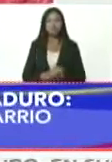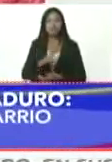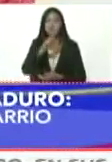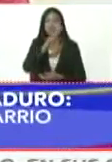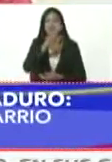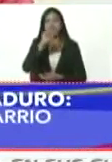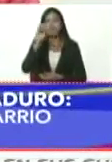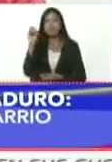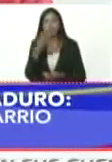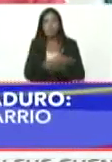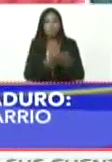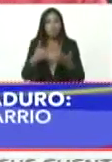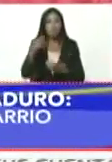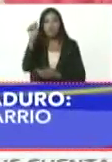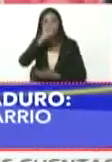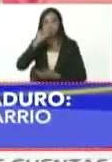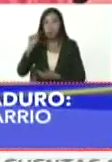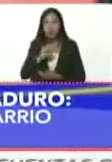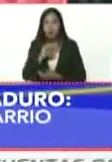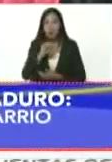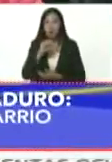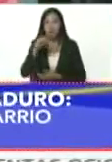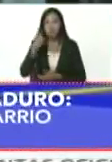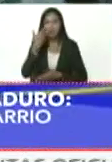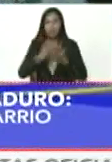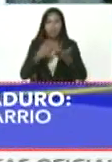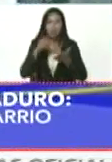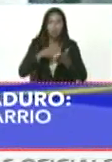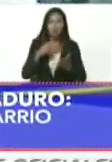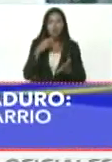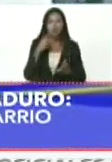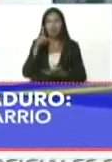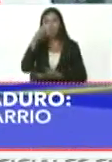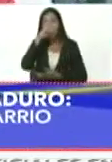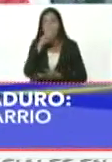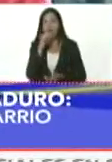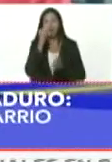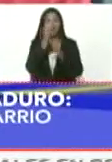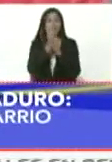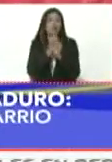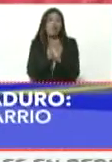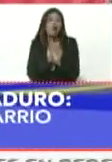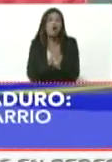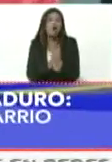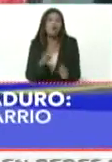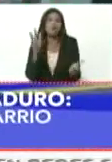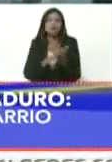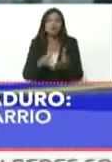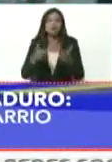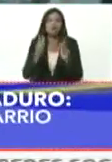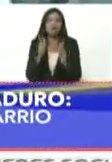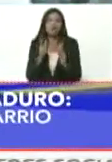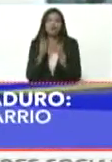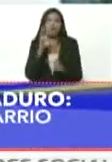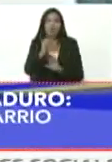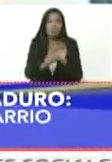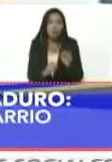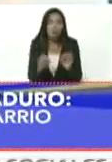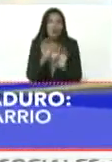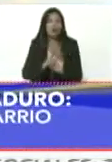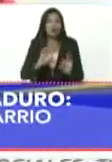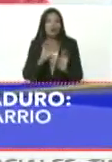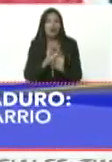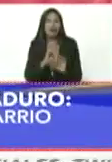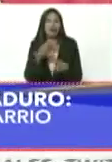300 millones de bolívares. Si me lo presentan hoy y yo duro un año evaluando el proyecto, cuando lo apruebe no le alcanza ni para una uña, ni